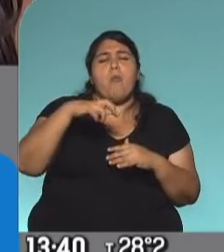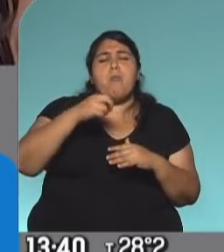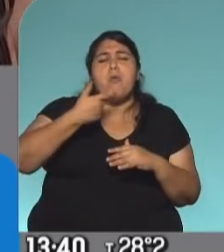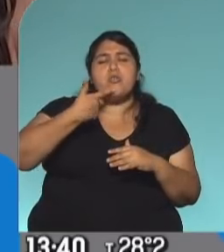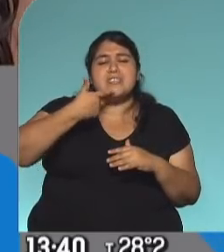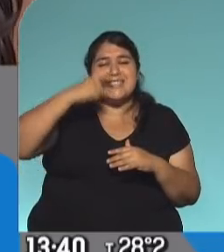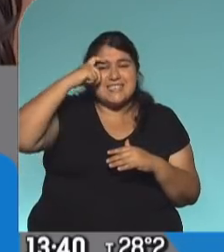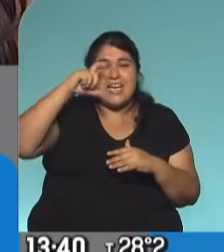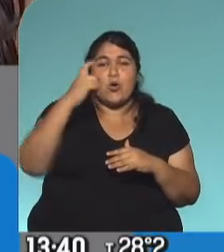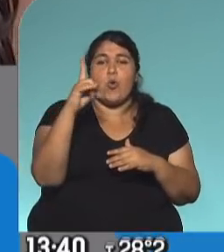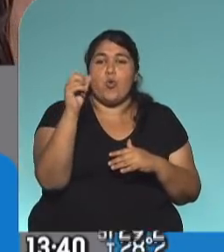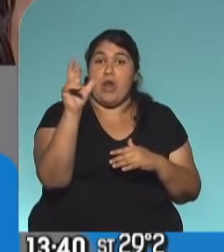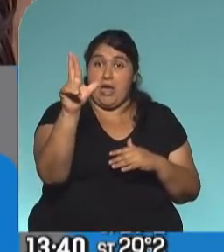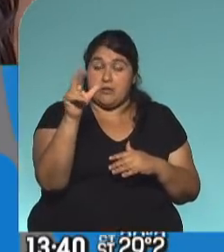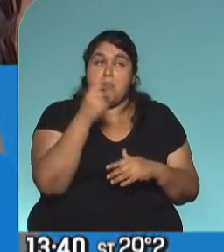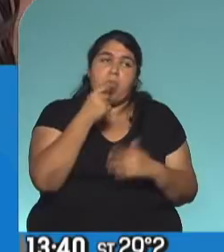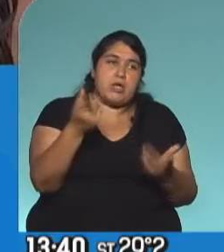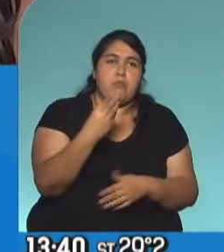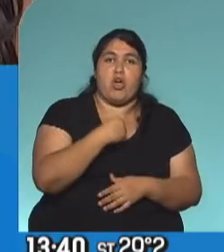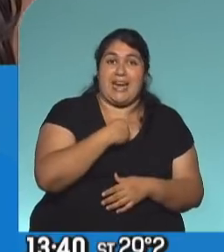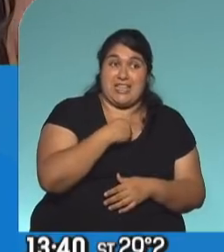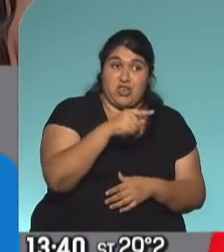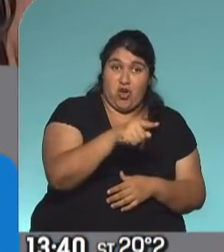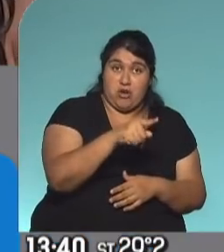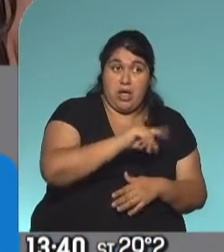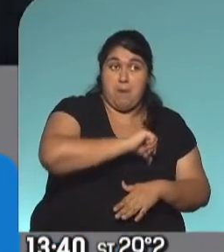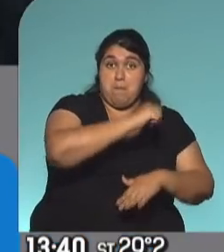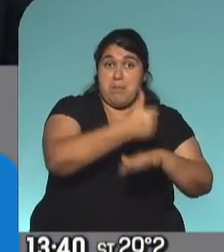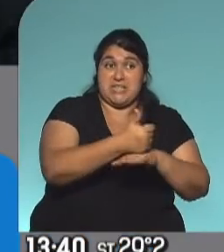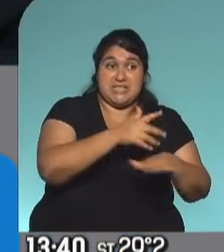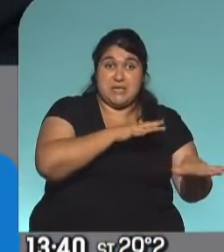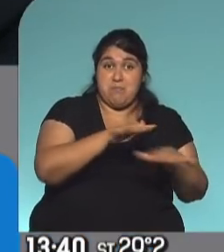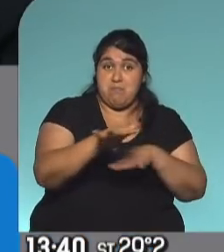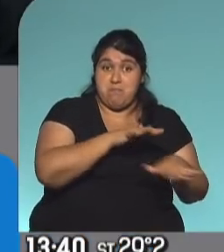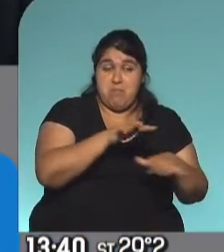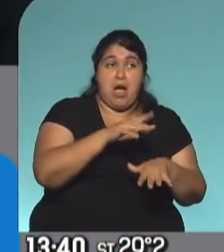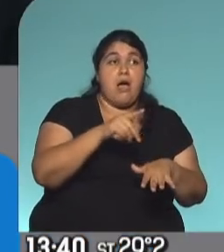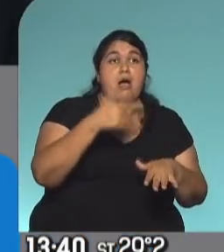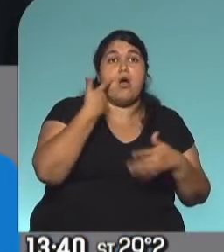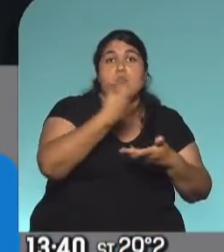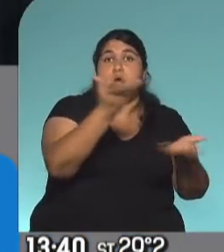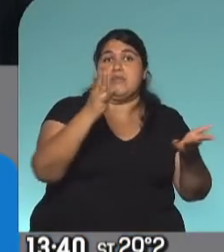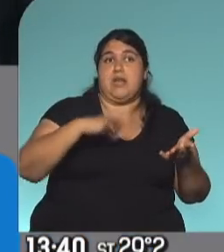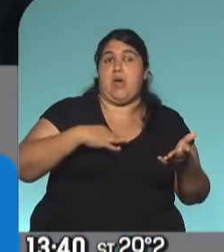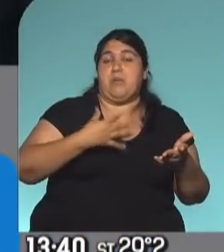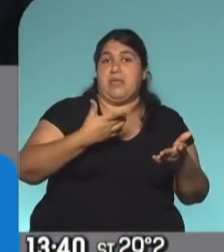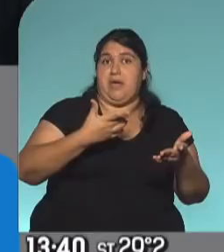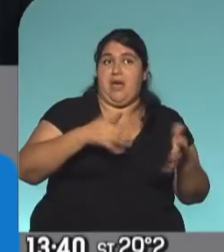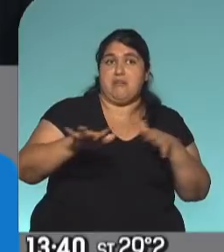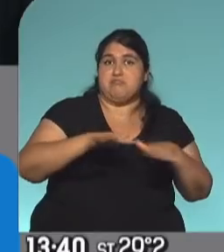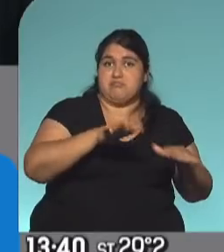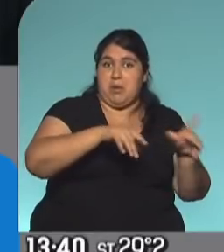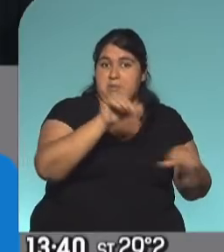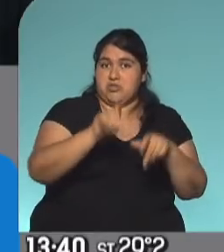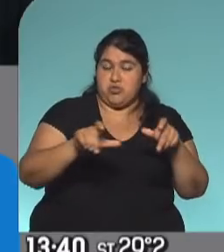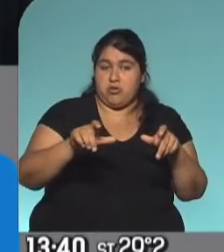esto? Que si esas religiones no participan activamente en la vida pública y no ya dejarlos, y no